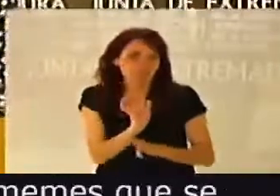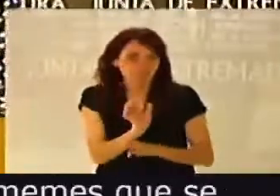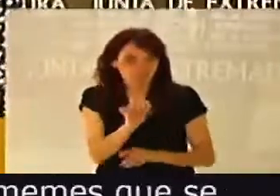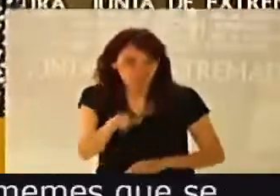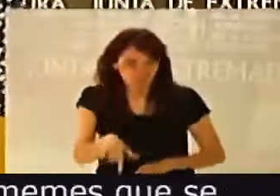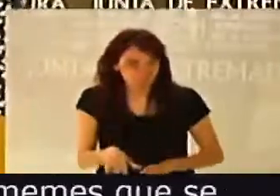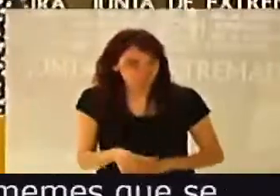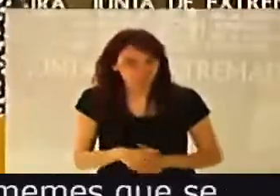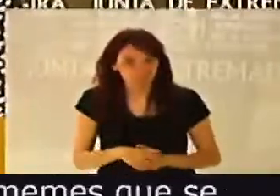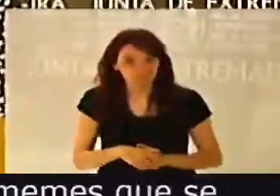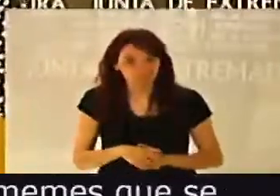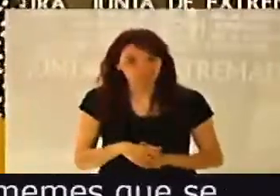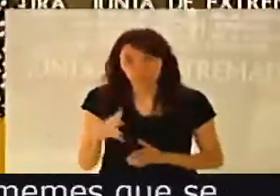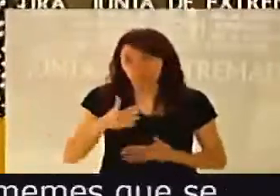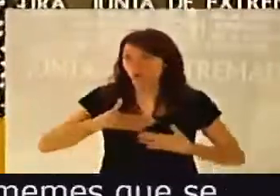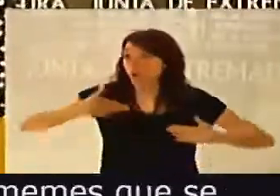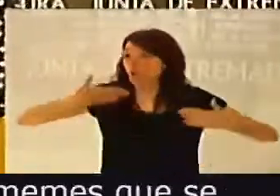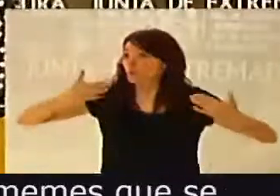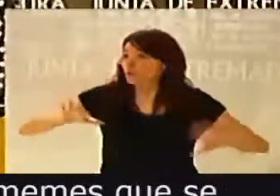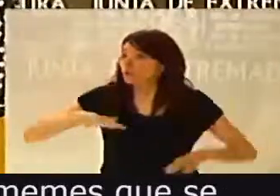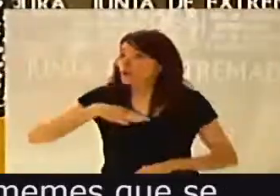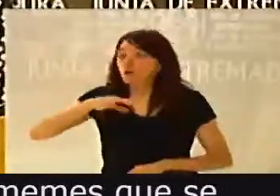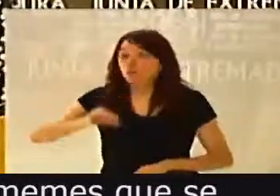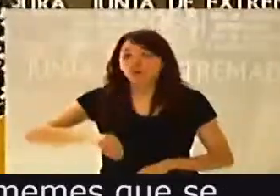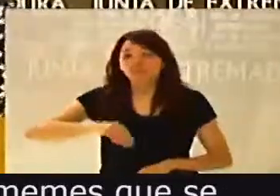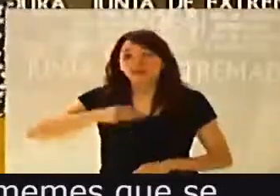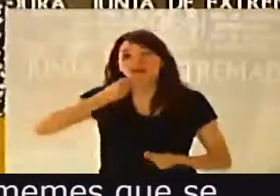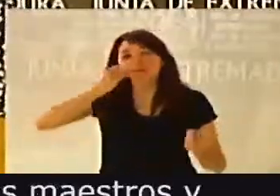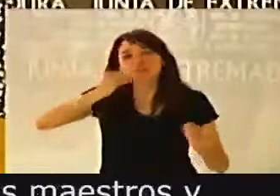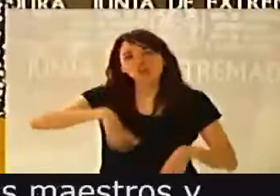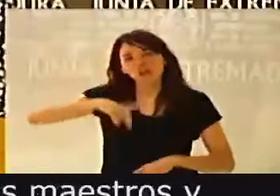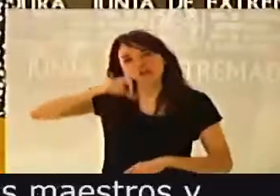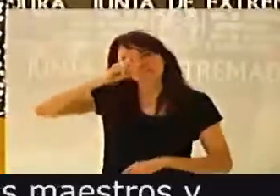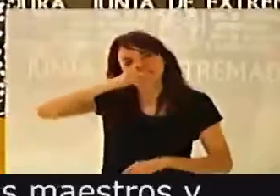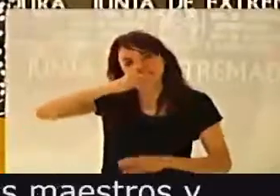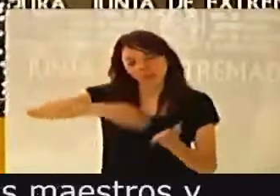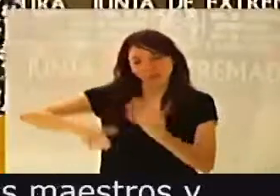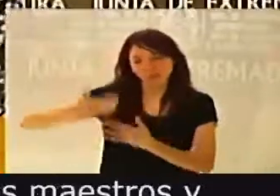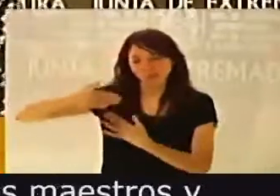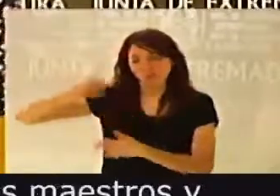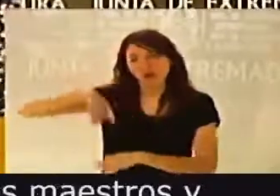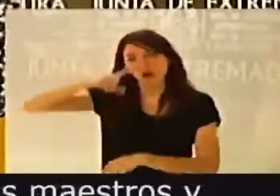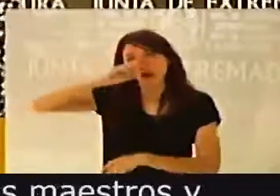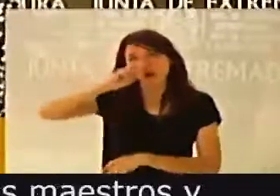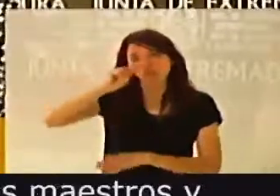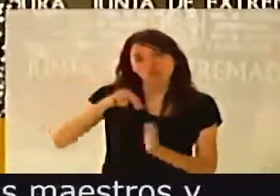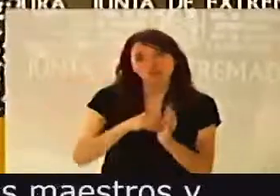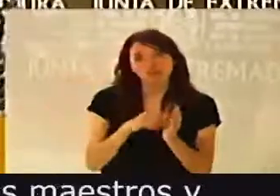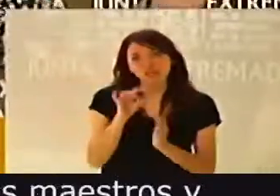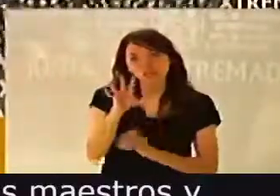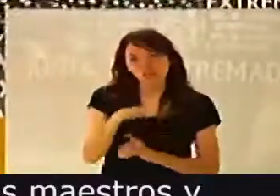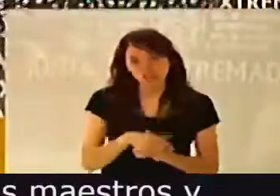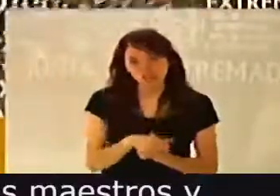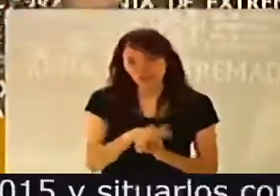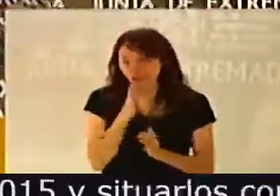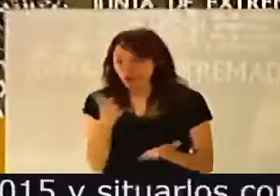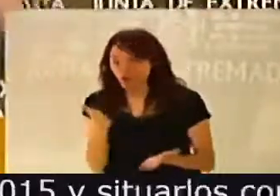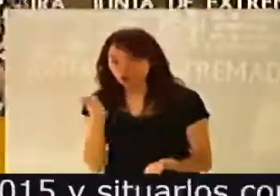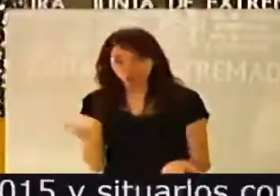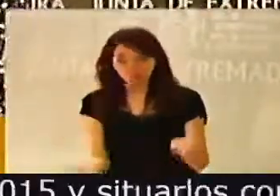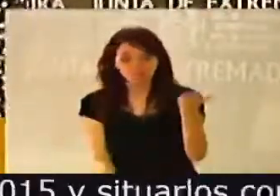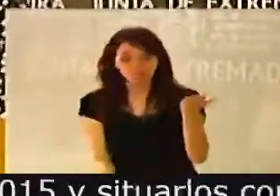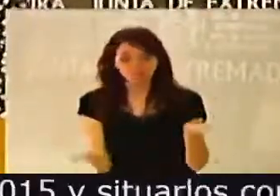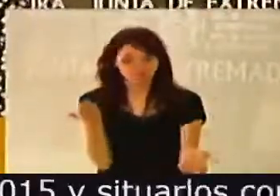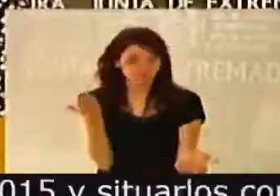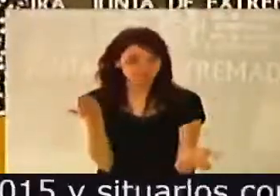el histórico de los maestros y profesores que había en esta región en el año 2015 y situarlos con los que hay ahora. También cuántos niños y